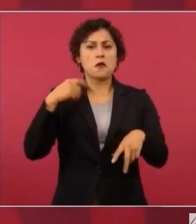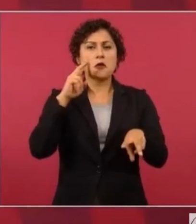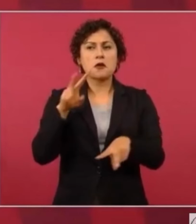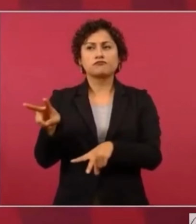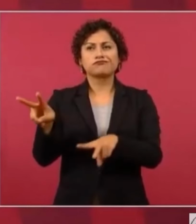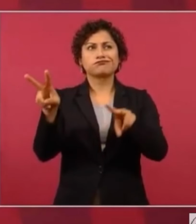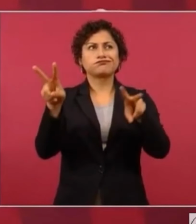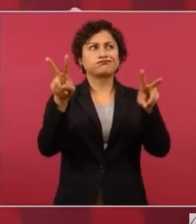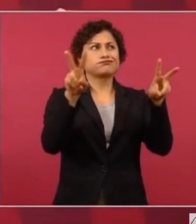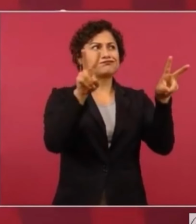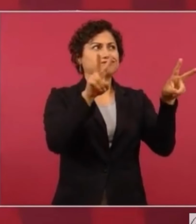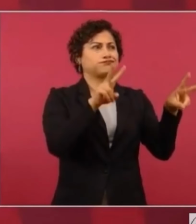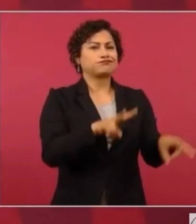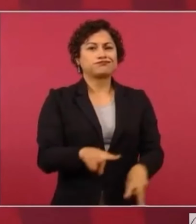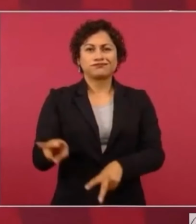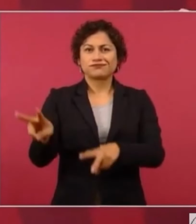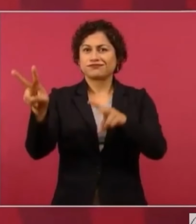alrededor,